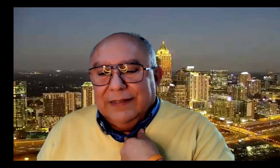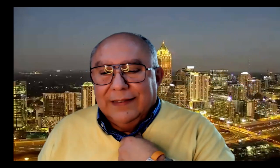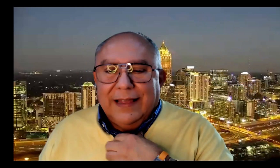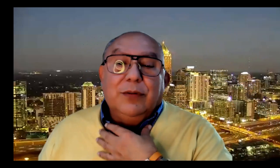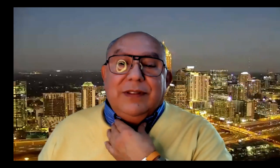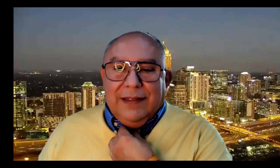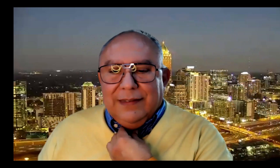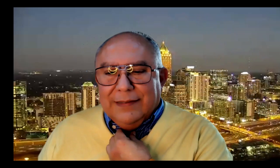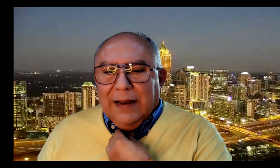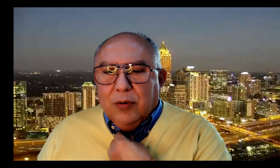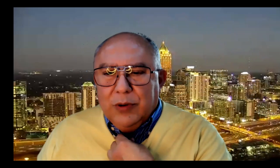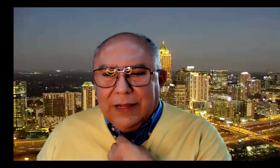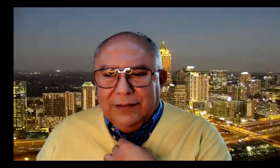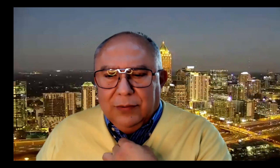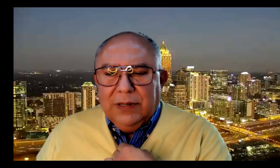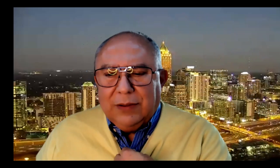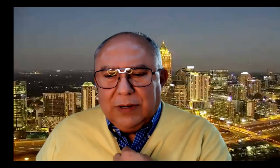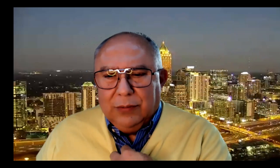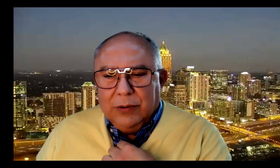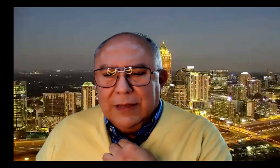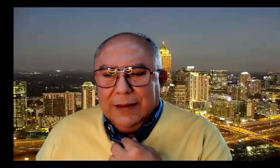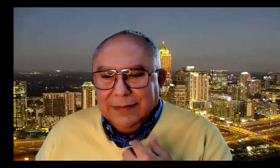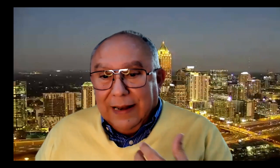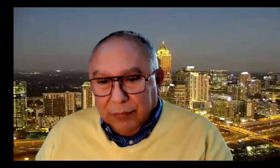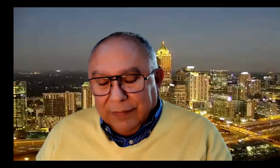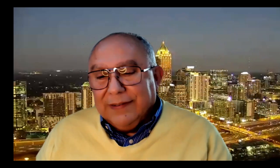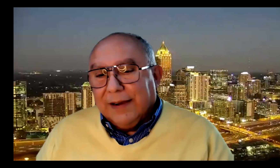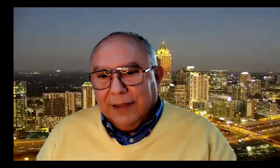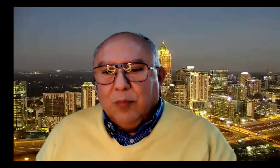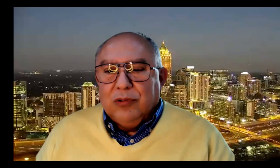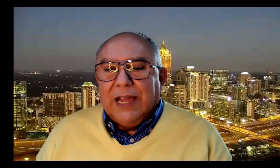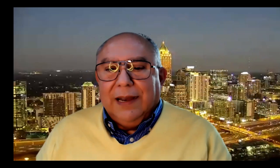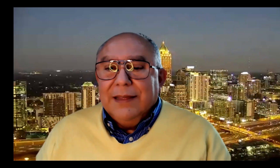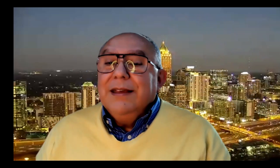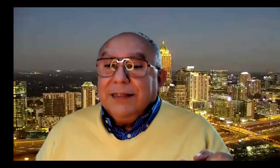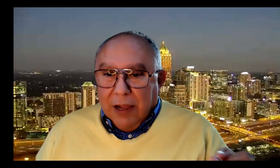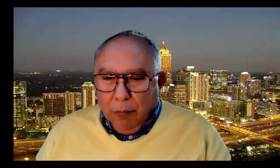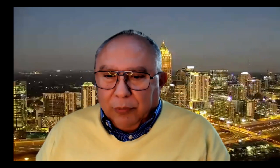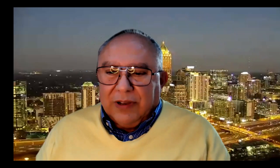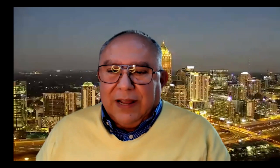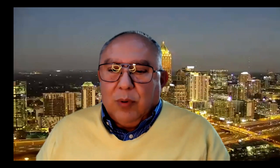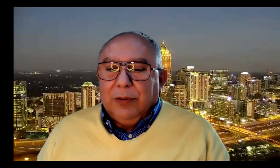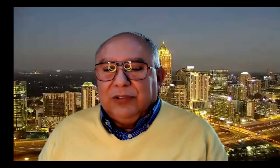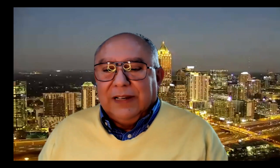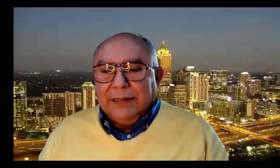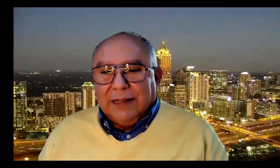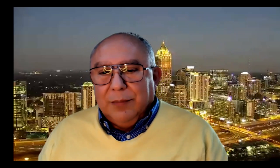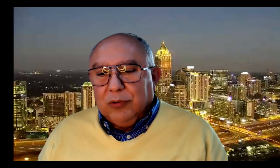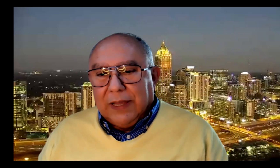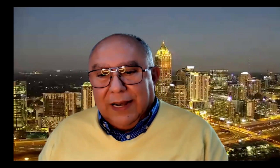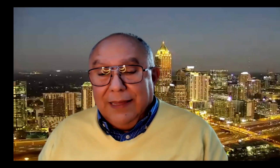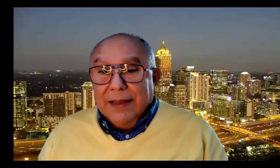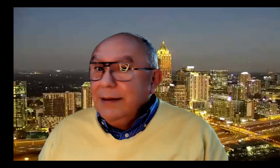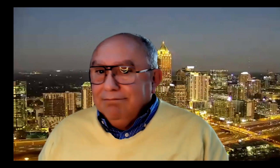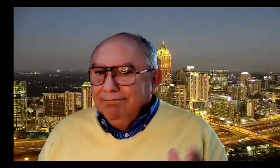siendo licenciado en Ciencias de la Comunicación, graduado de la Universidad Regiomontana, tengo posgraduados en el TEC